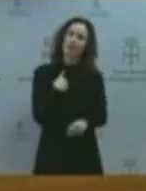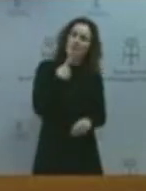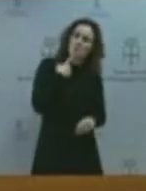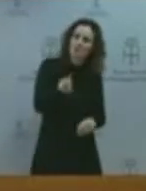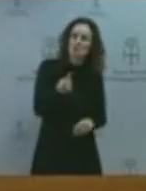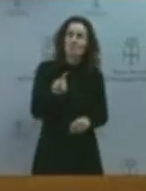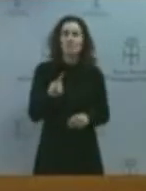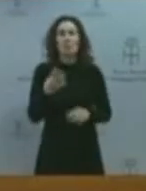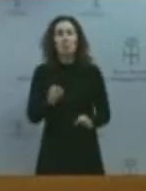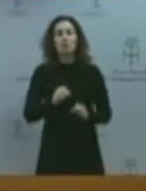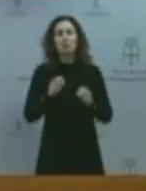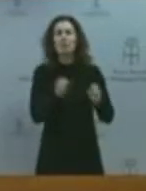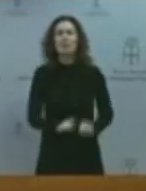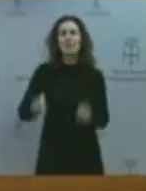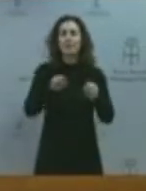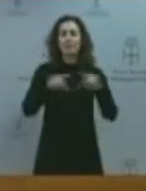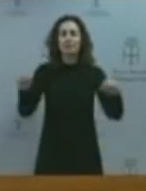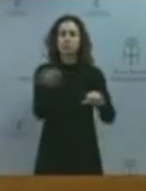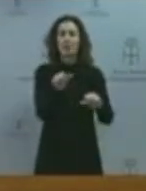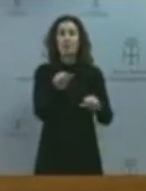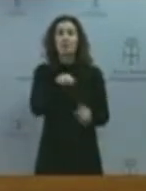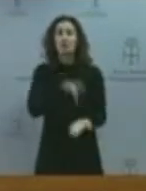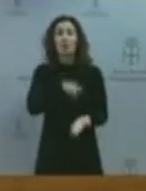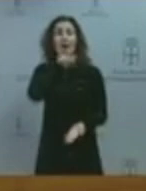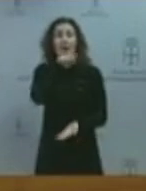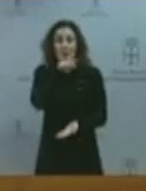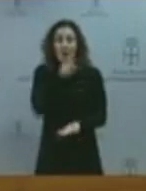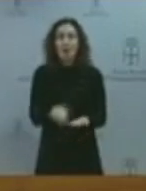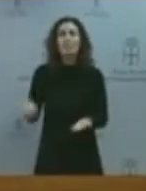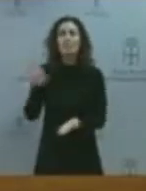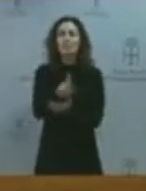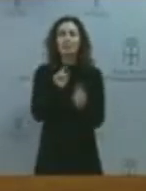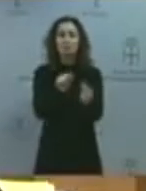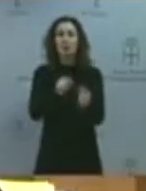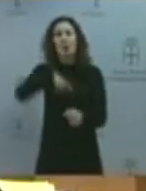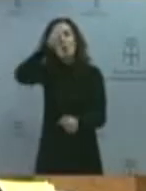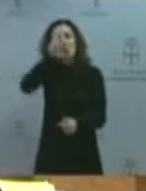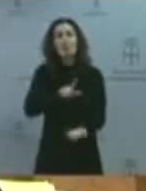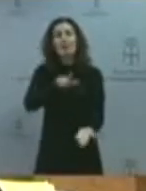falar e de explicar as propostas non sabemos falar a mesma lengua. Nada máis. Gracias, señor presidente.